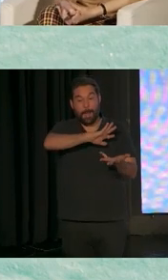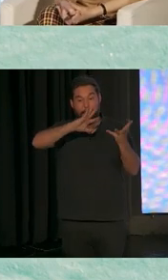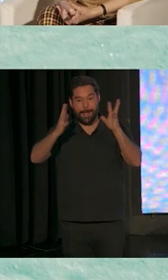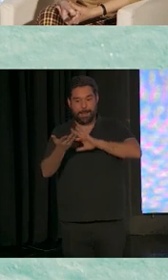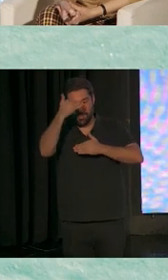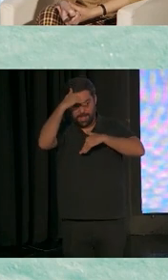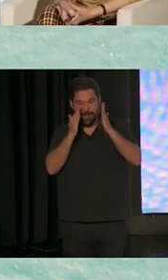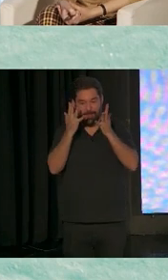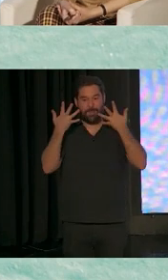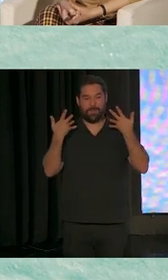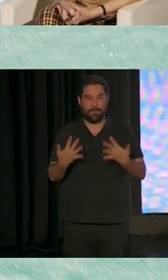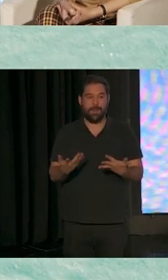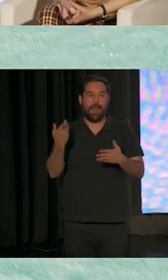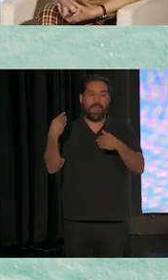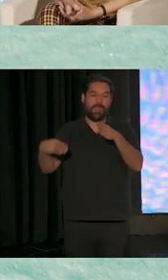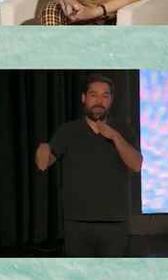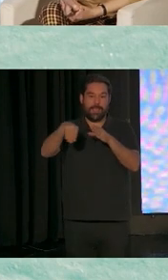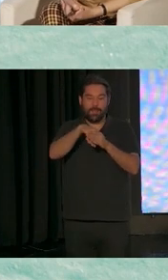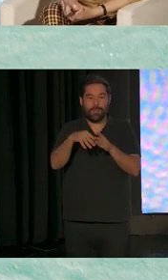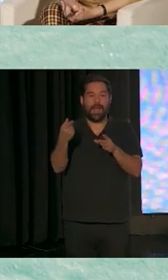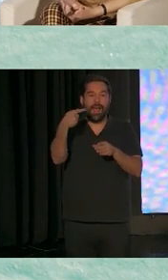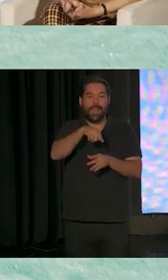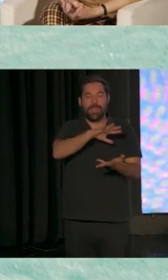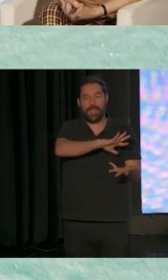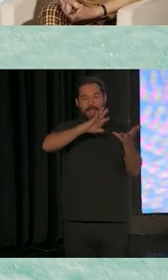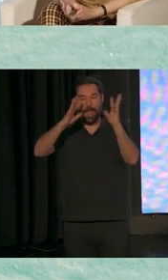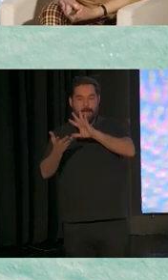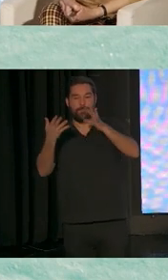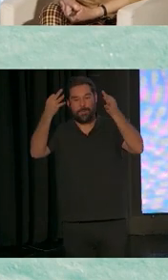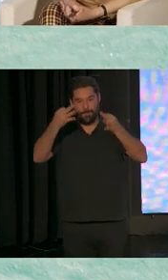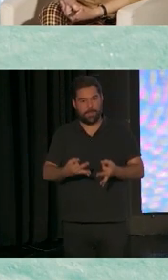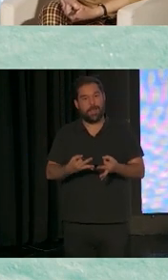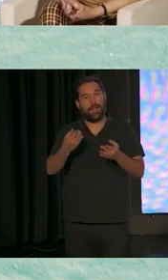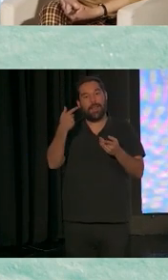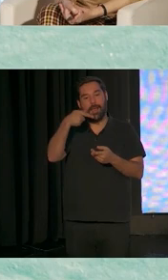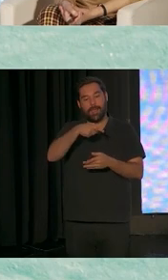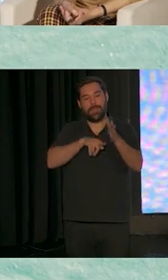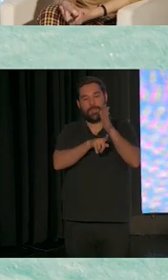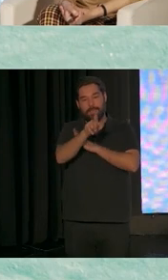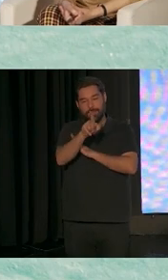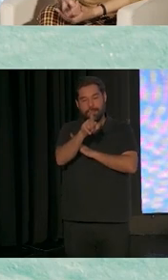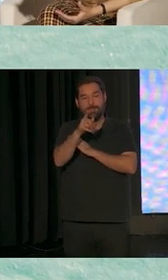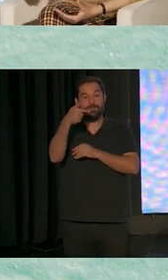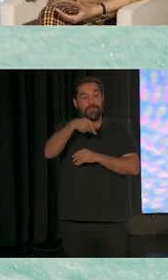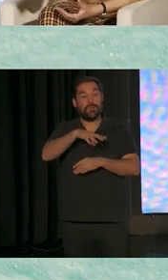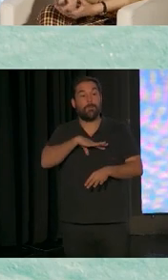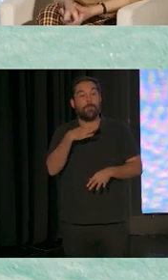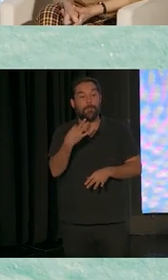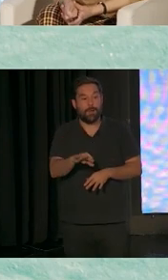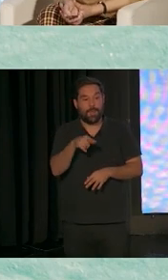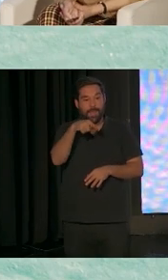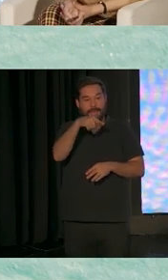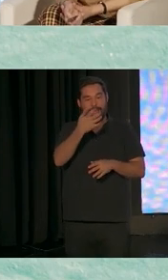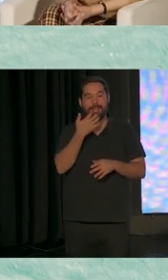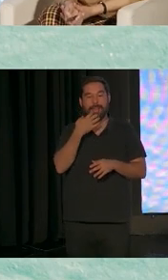atención temprana que incluya una transformación real en el modo de mirar el desarrollo es posible y ahí está el